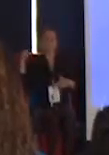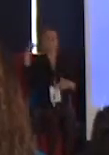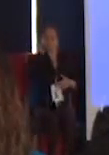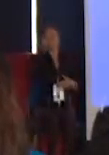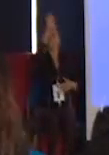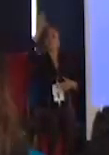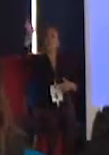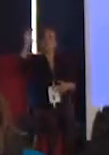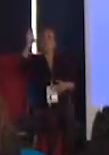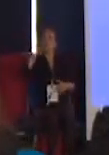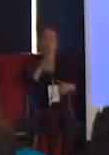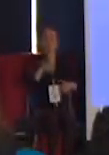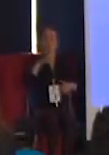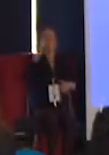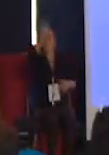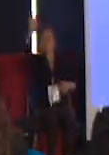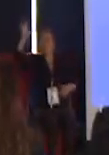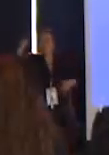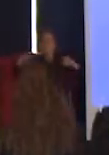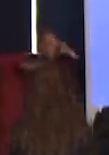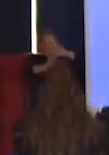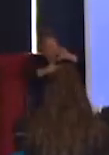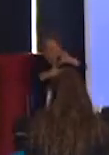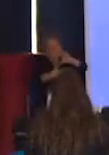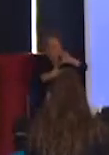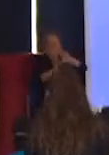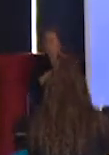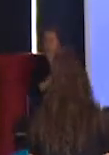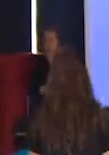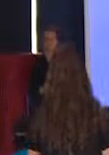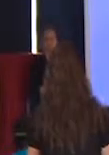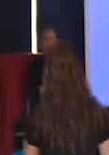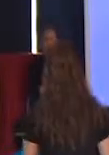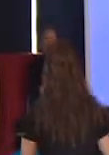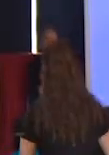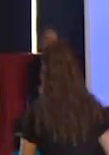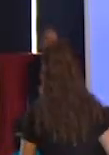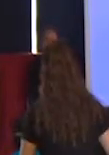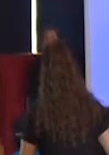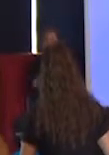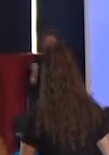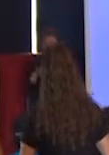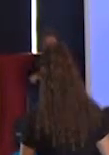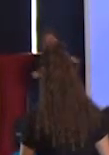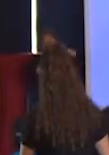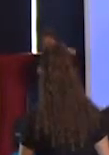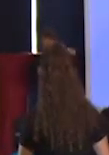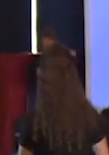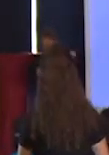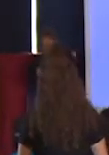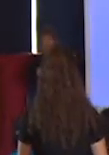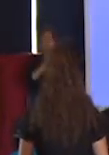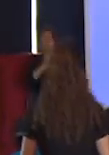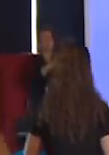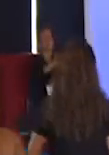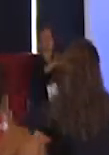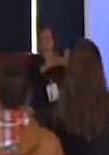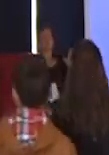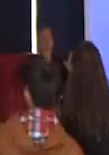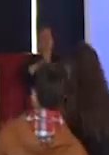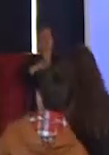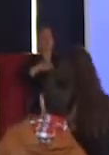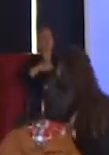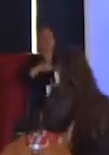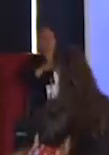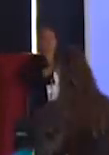viajado, he recorrido casi todo Sudamérica y partes de Centroamérica. Con esta certificación de